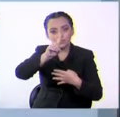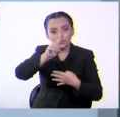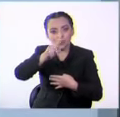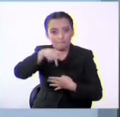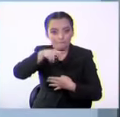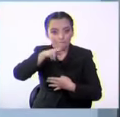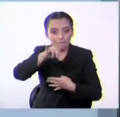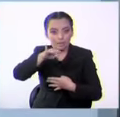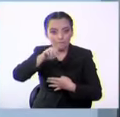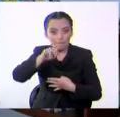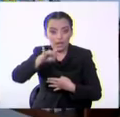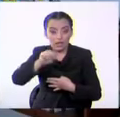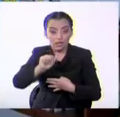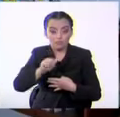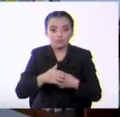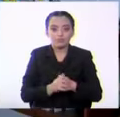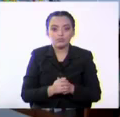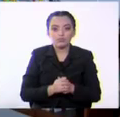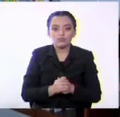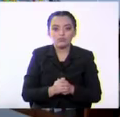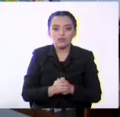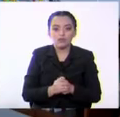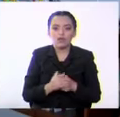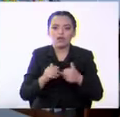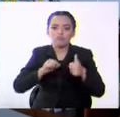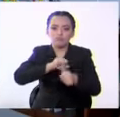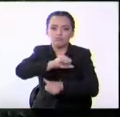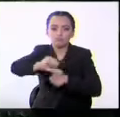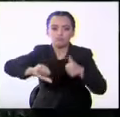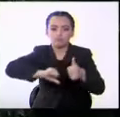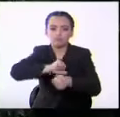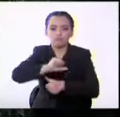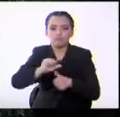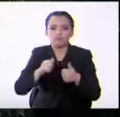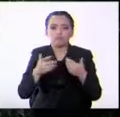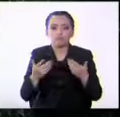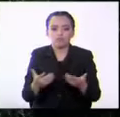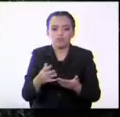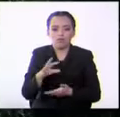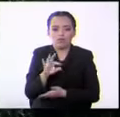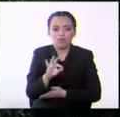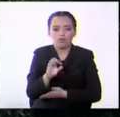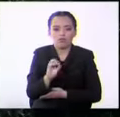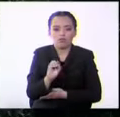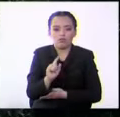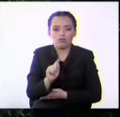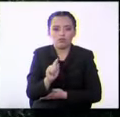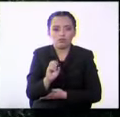La productividad está muy relacionada con algo que llamamos fotosíntesis.